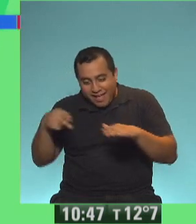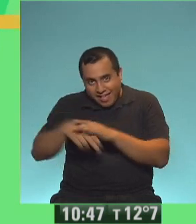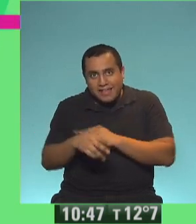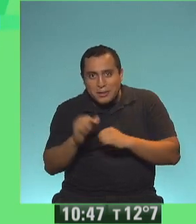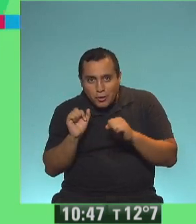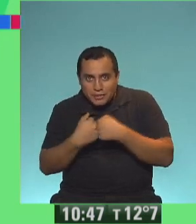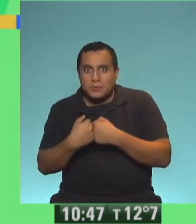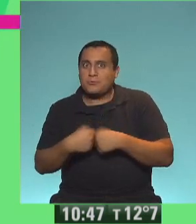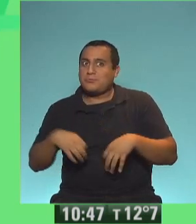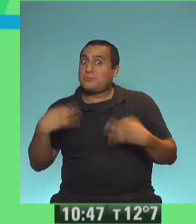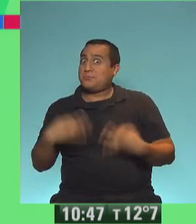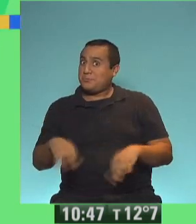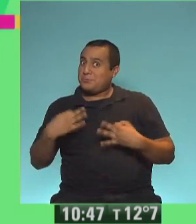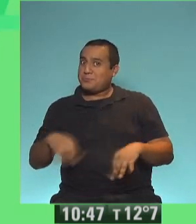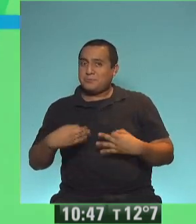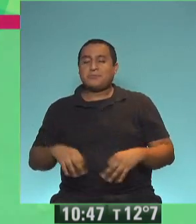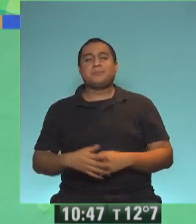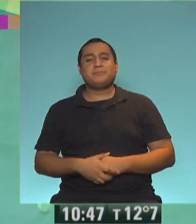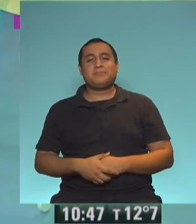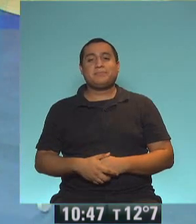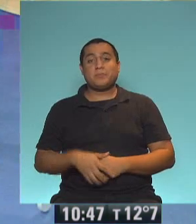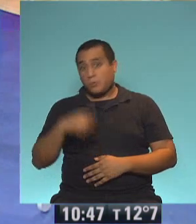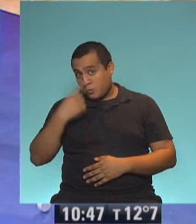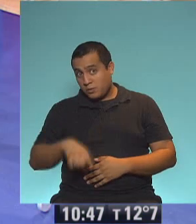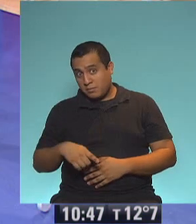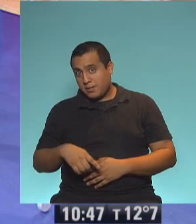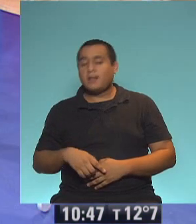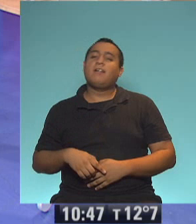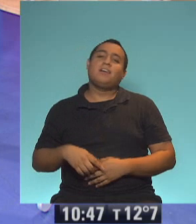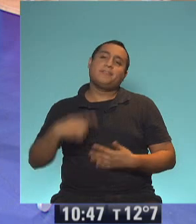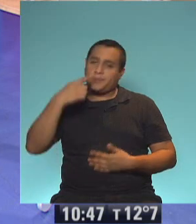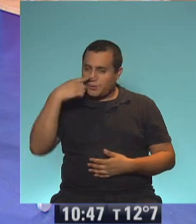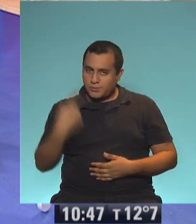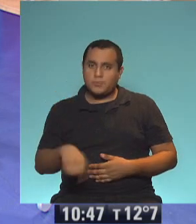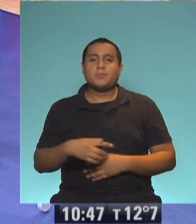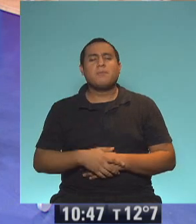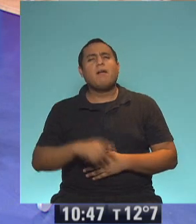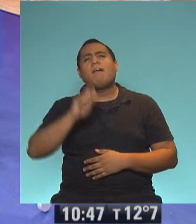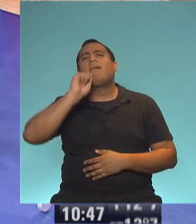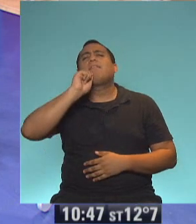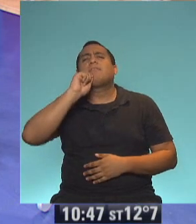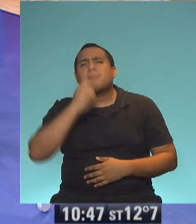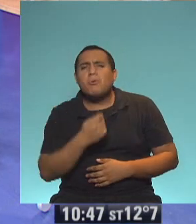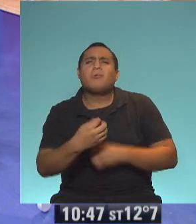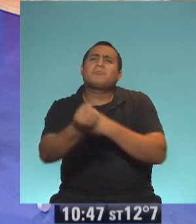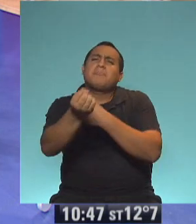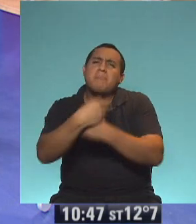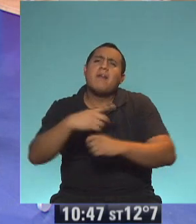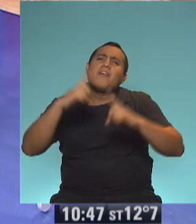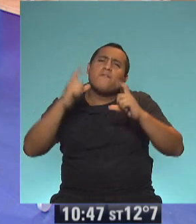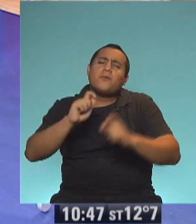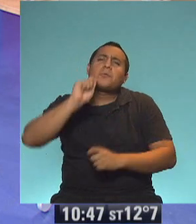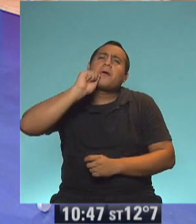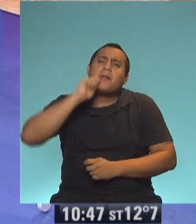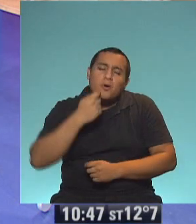Qué buen escondite. A ver. ¿Es la última? ¿La última? ¡Es la última! Hermosas todas las fotos que han mandado.